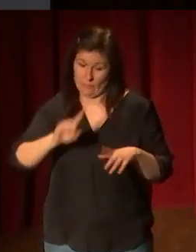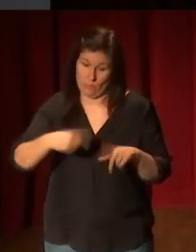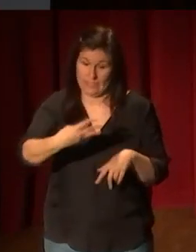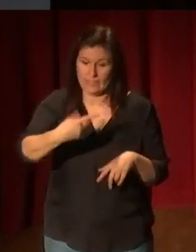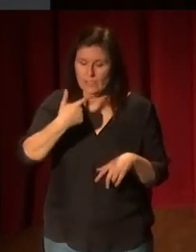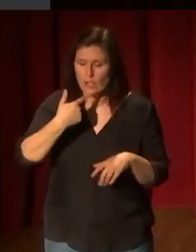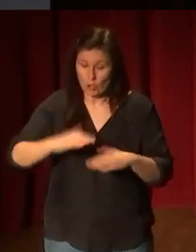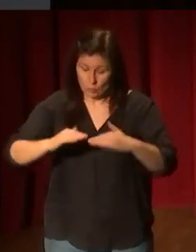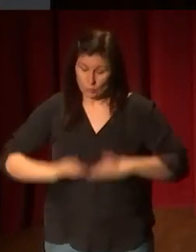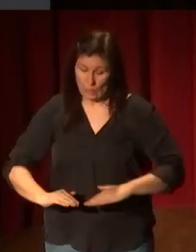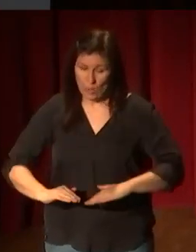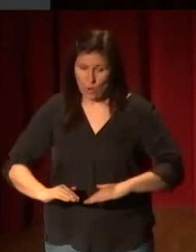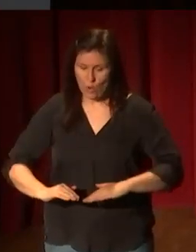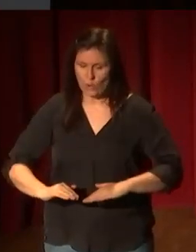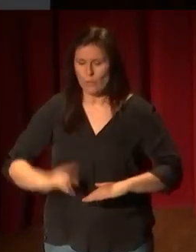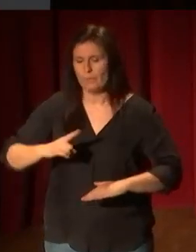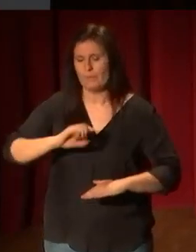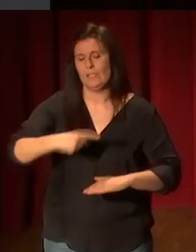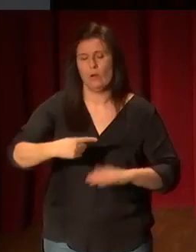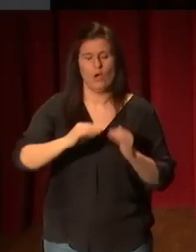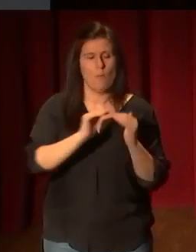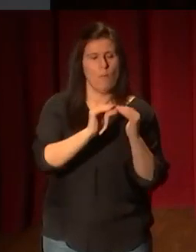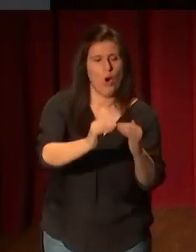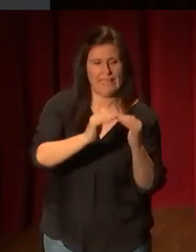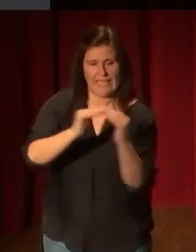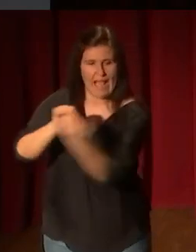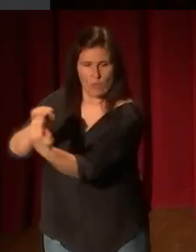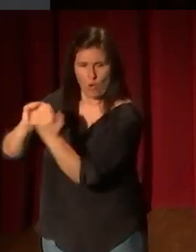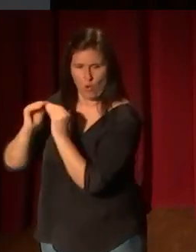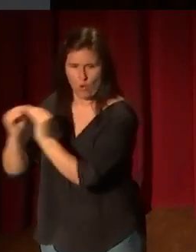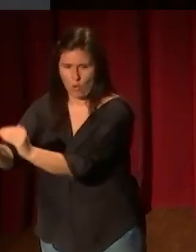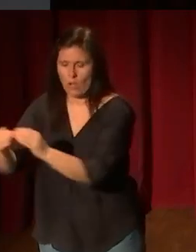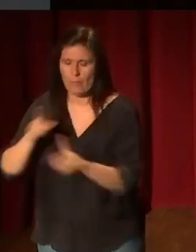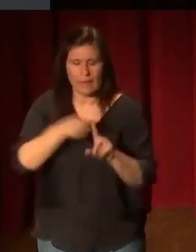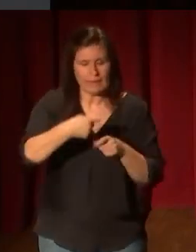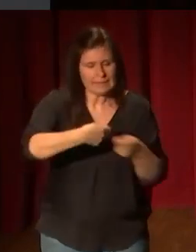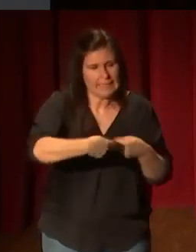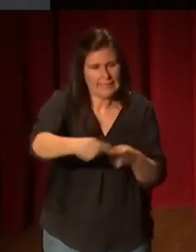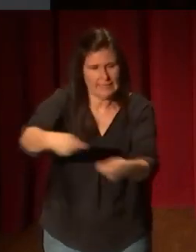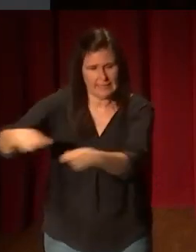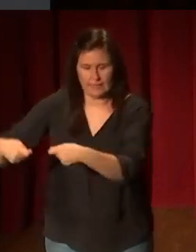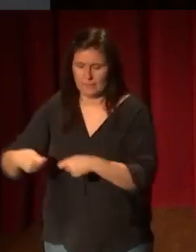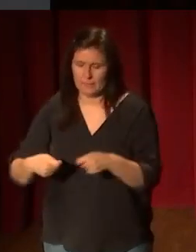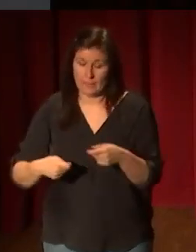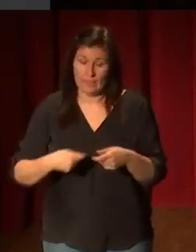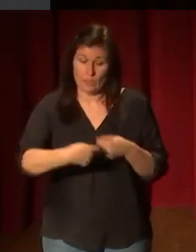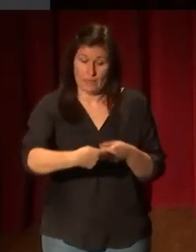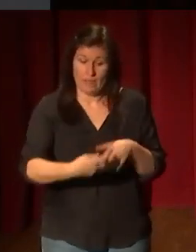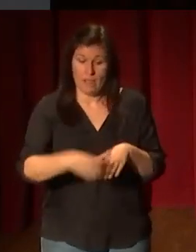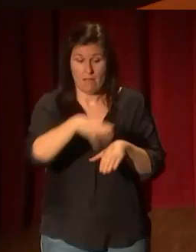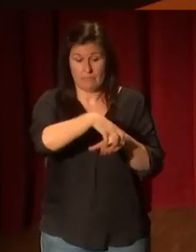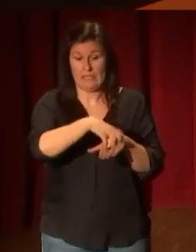y un primer piso porticado para facilitar las actividades comerciales por lo general encima vivía el propio comerciante